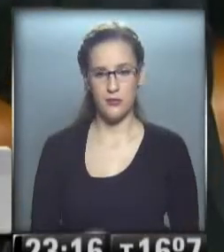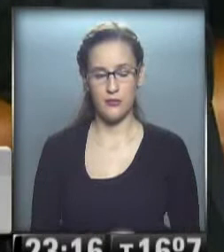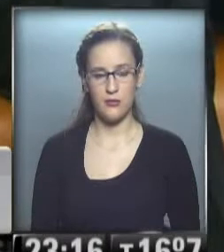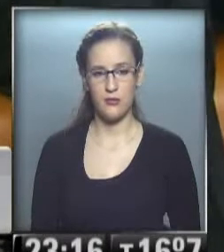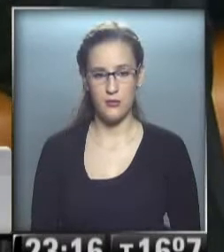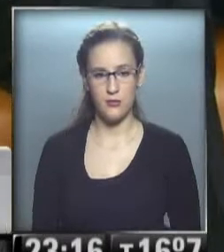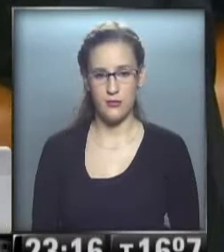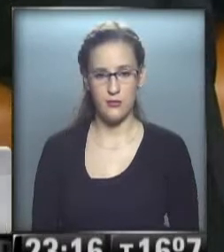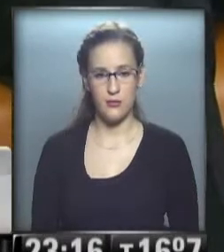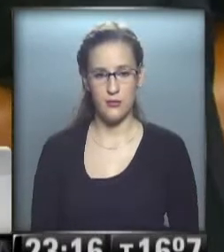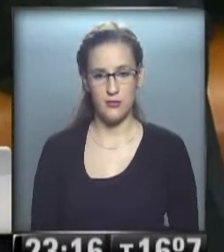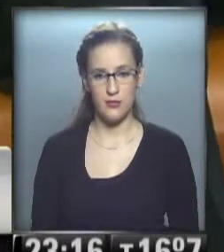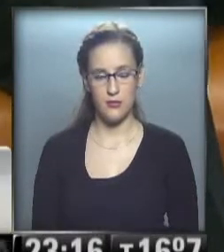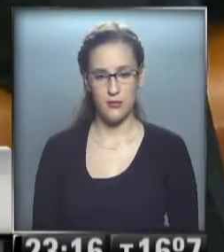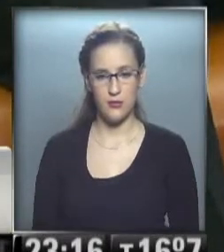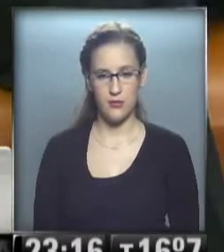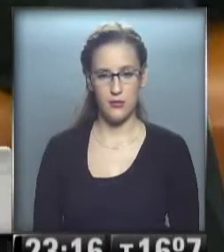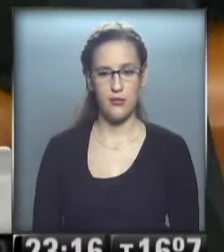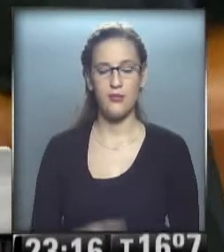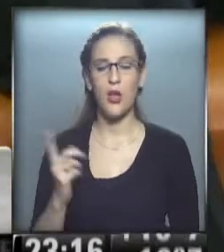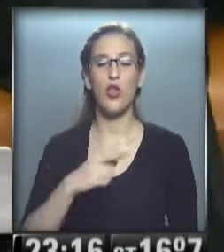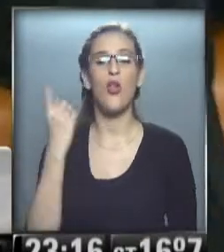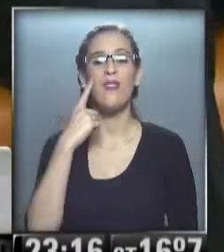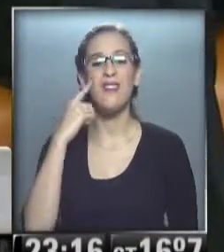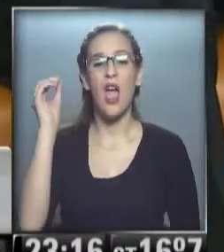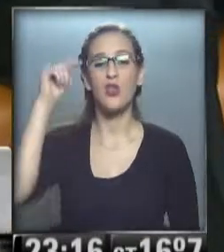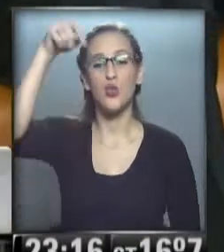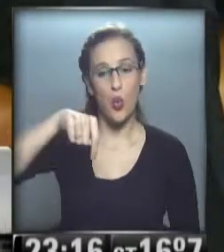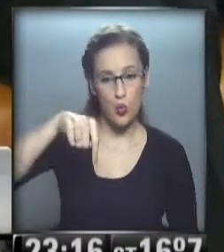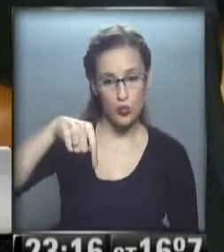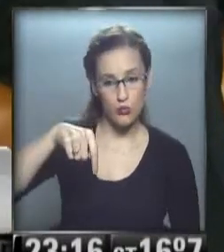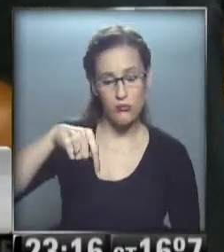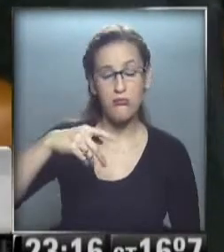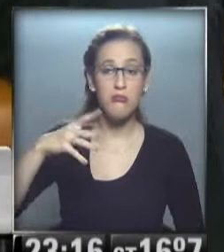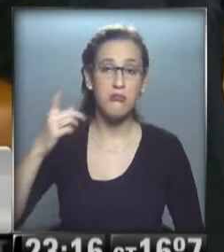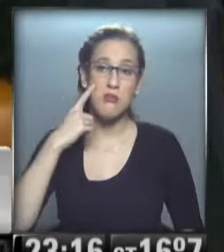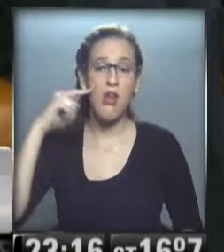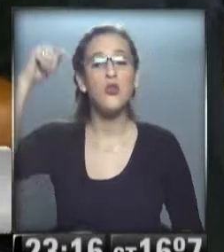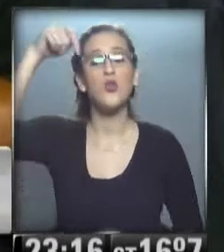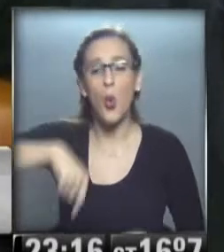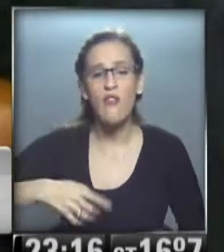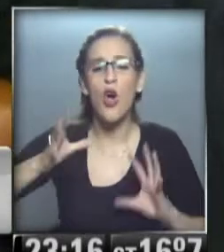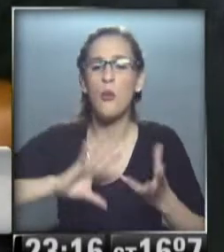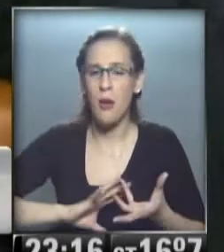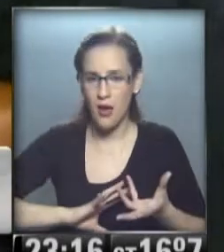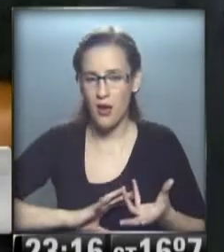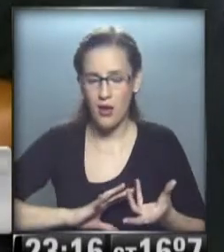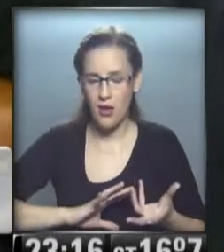Nosotros vivimos en el sur. We live in the south. Tenemos alma del sur. We have a soul of the